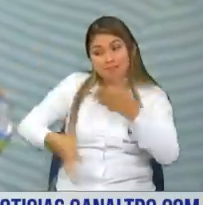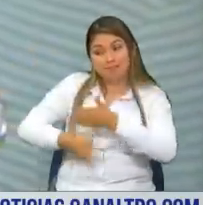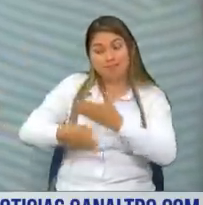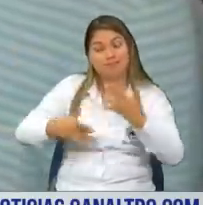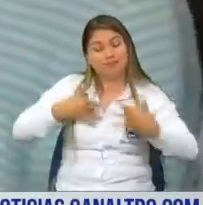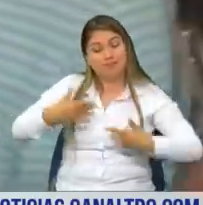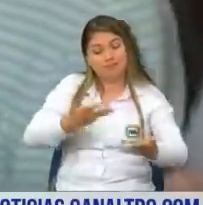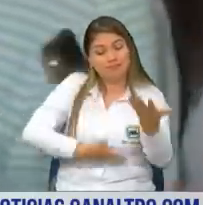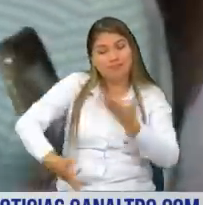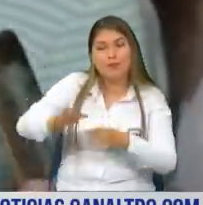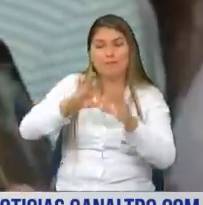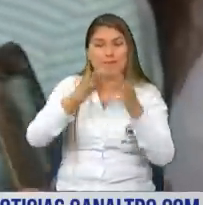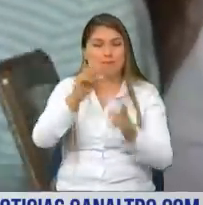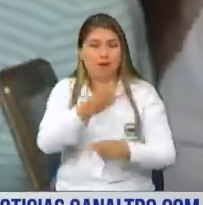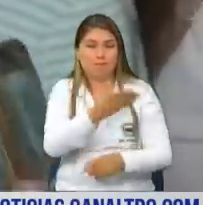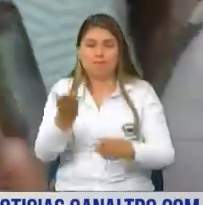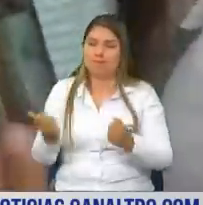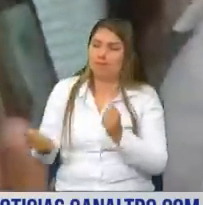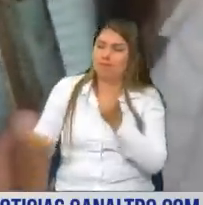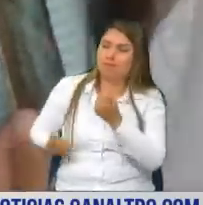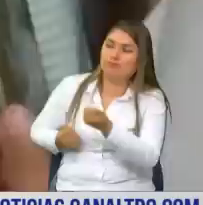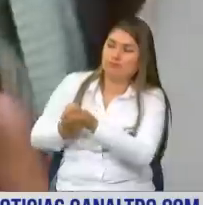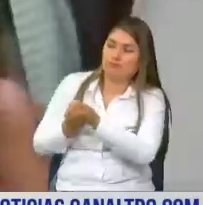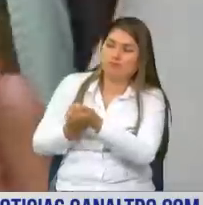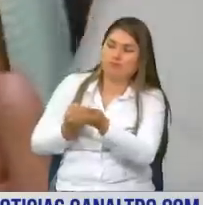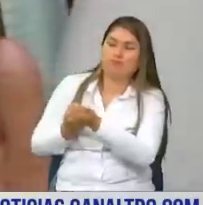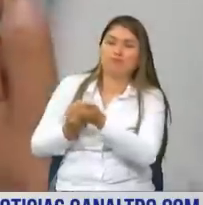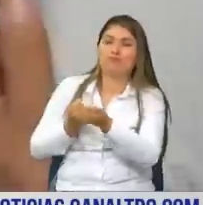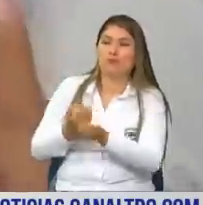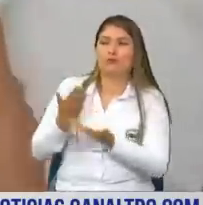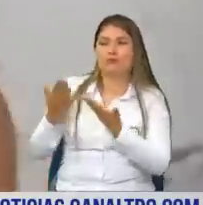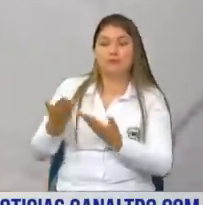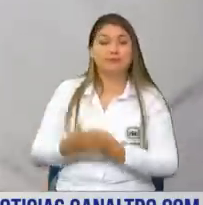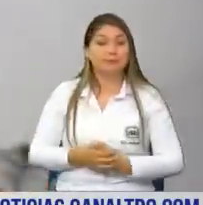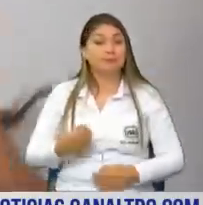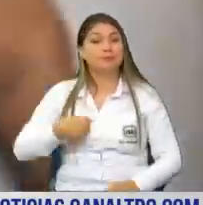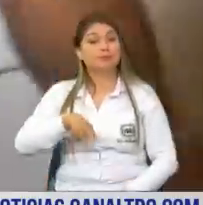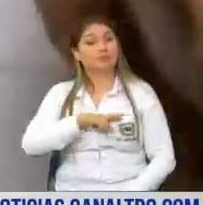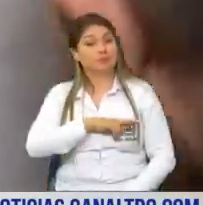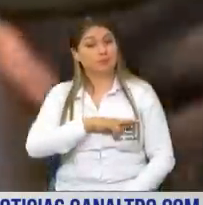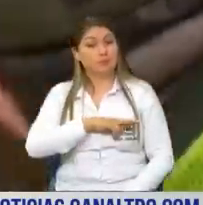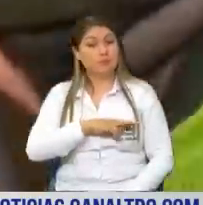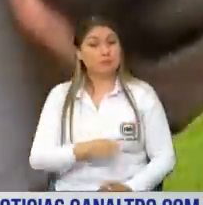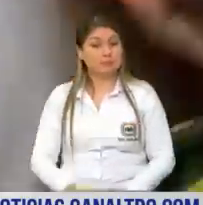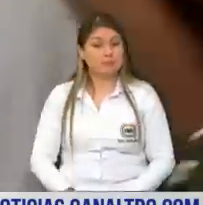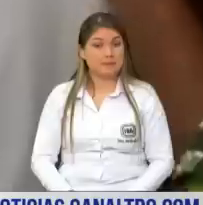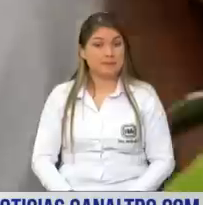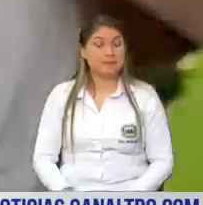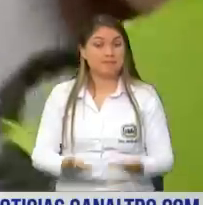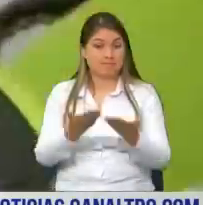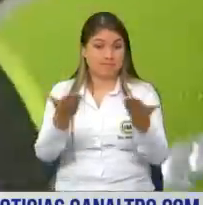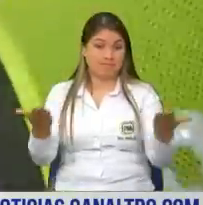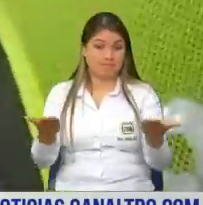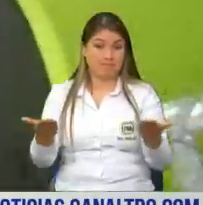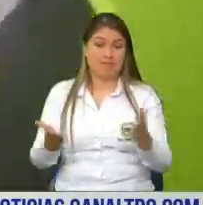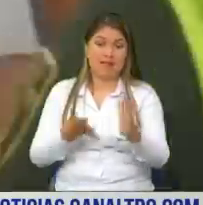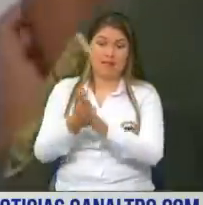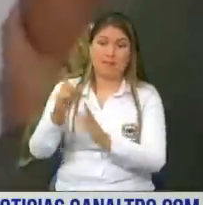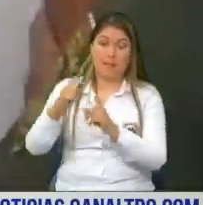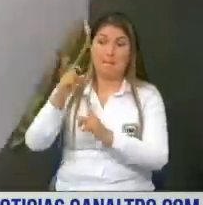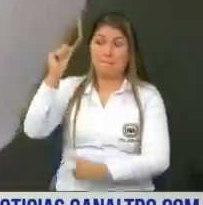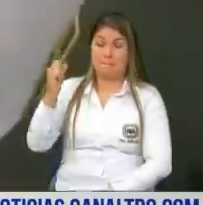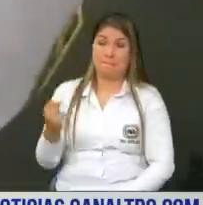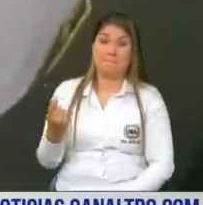con su familia con toda esta gente que lo ha venido apoyando a objeto nosotros les tuvimos a ustedes por supuesto en las palabras del